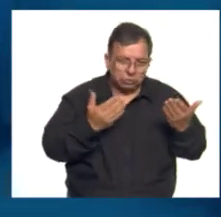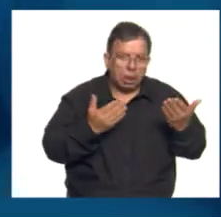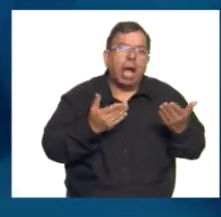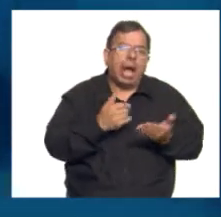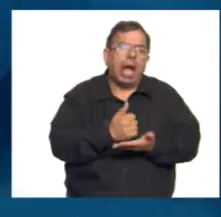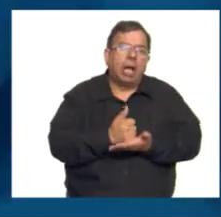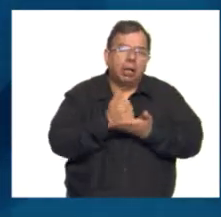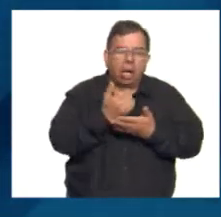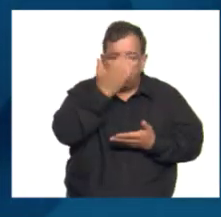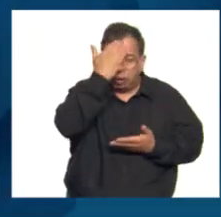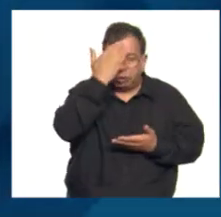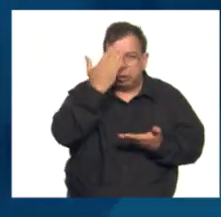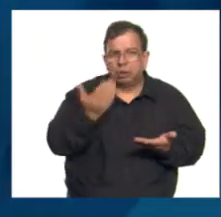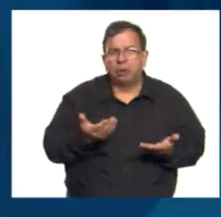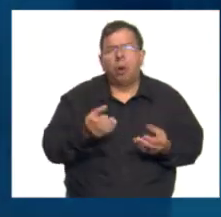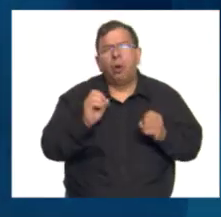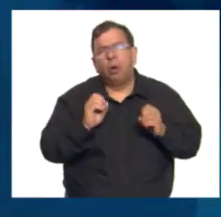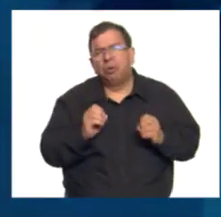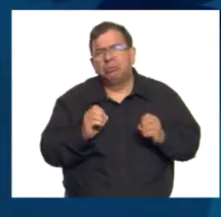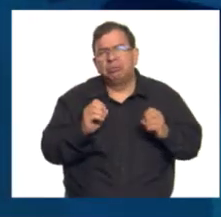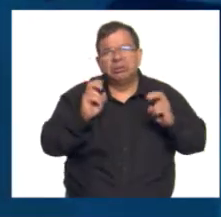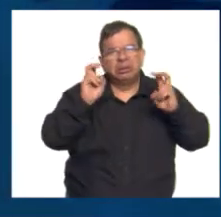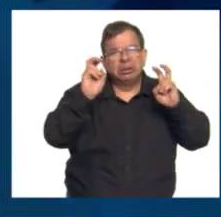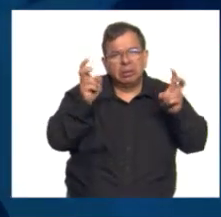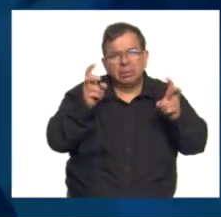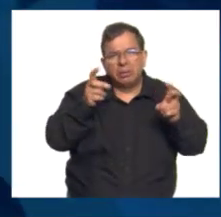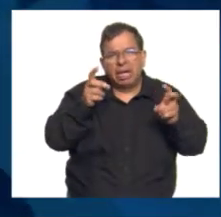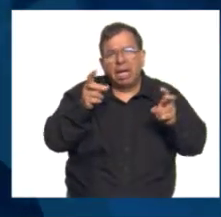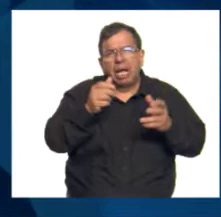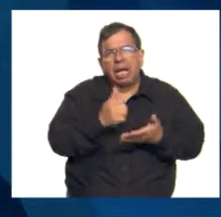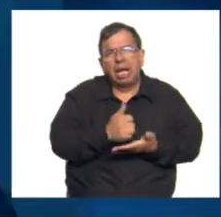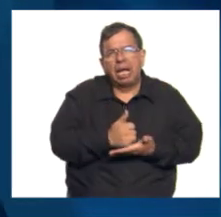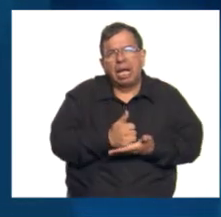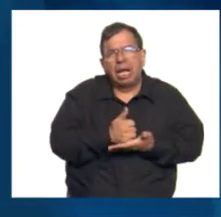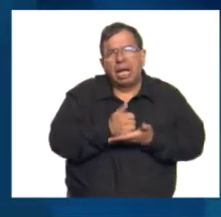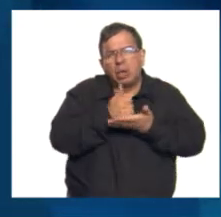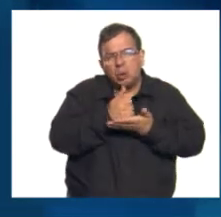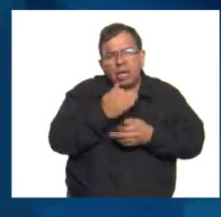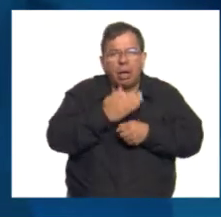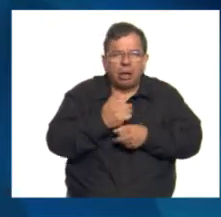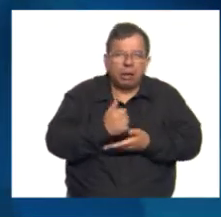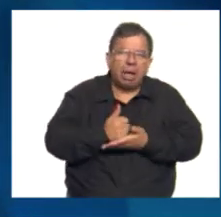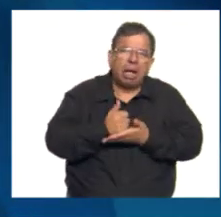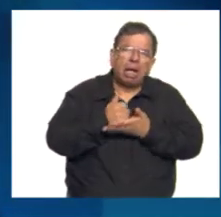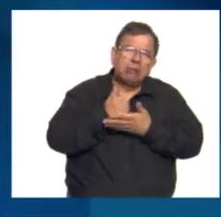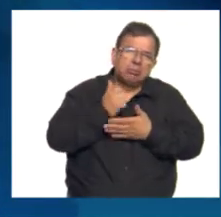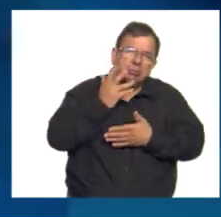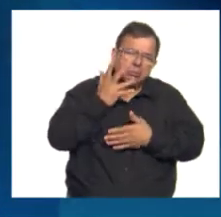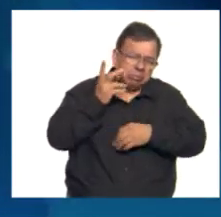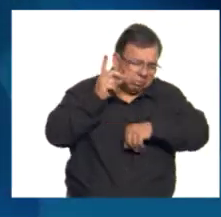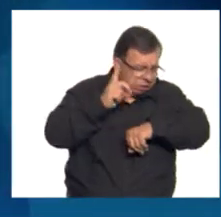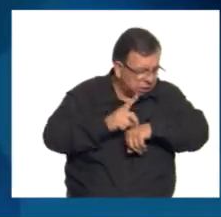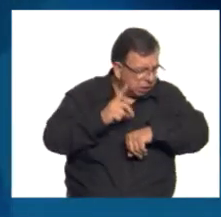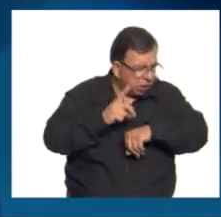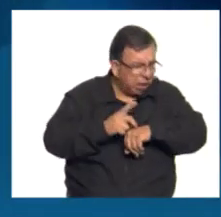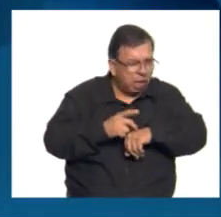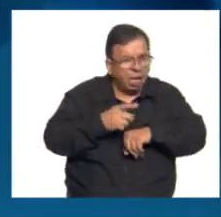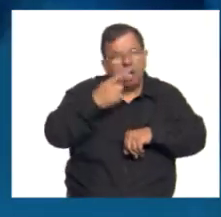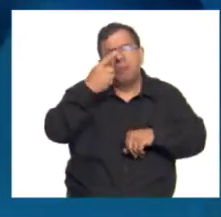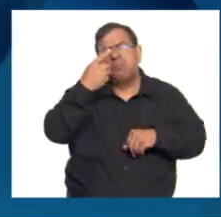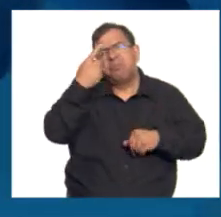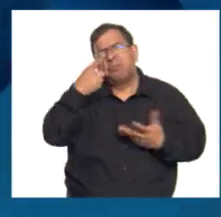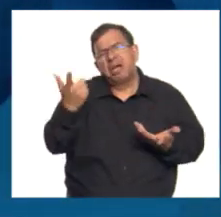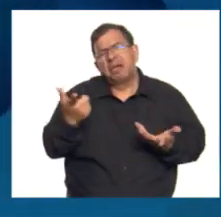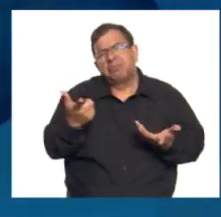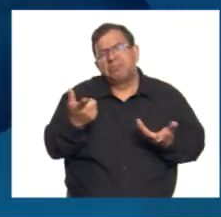conoceríamos. E incluso temas que nos ayudan y nos ayudarán en nuestra vida diaria para realizar